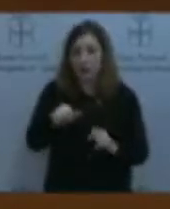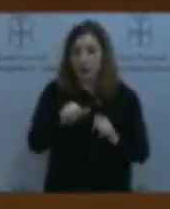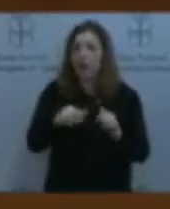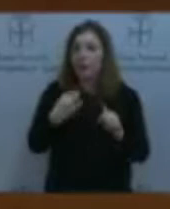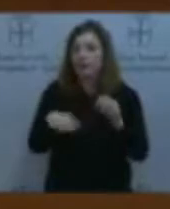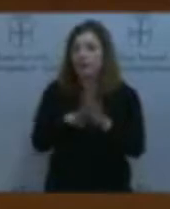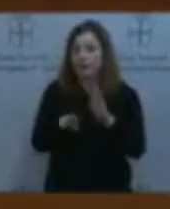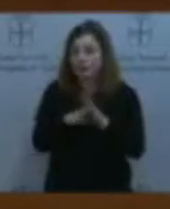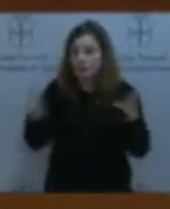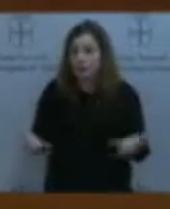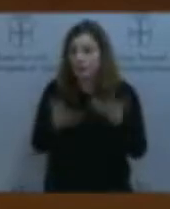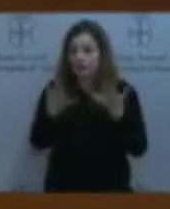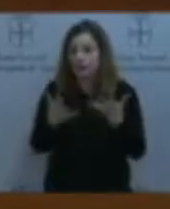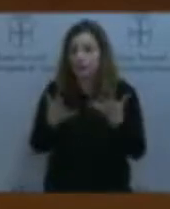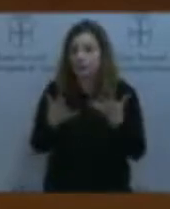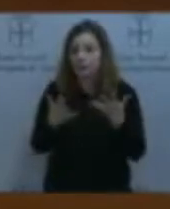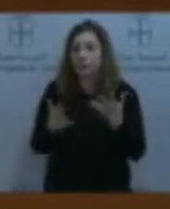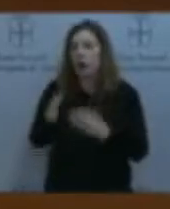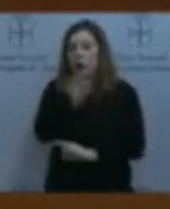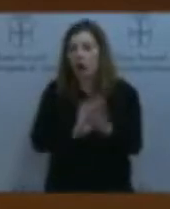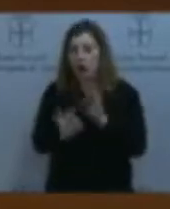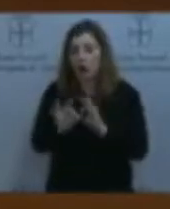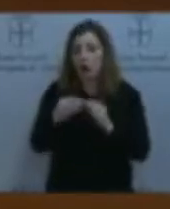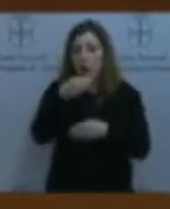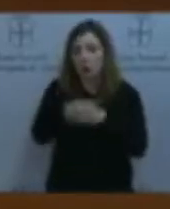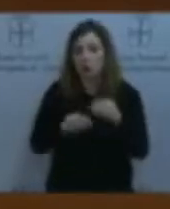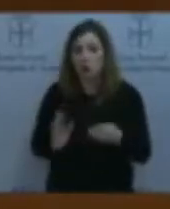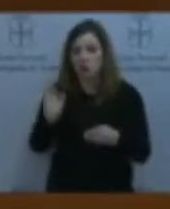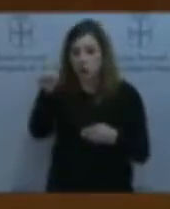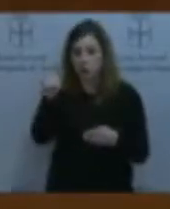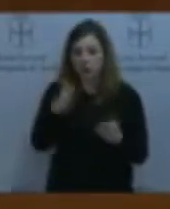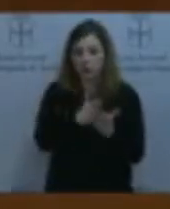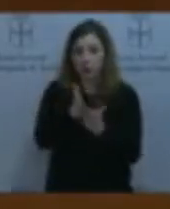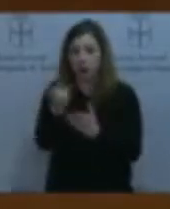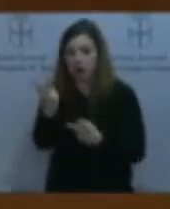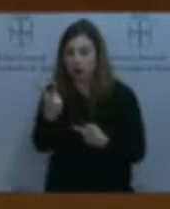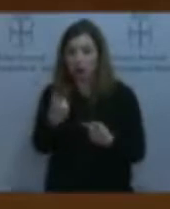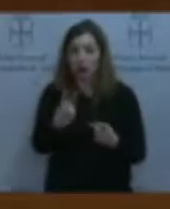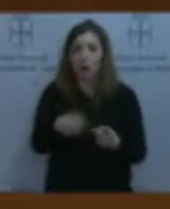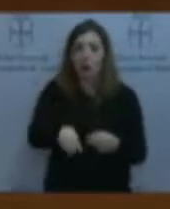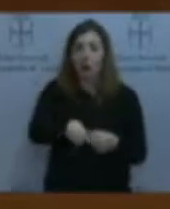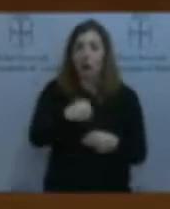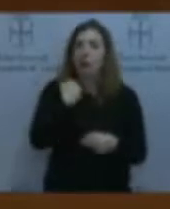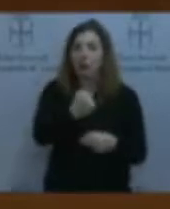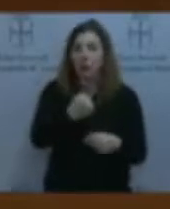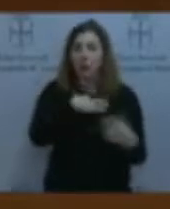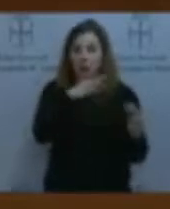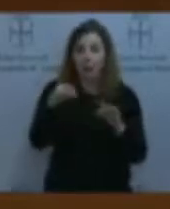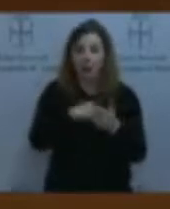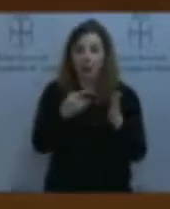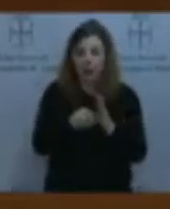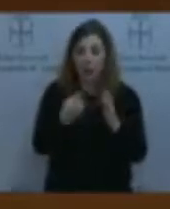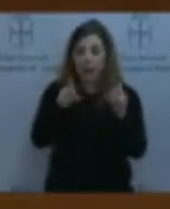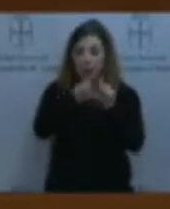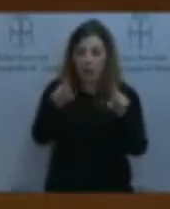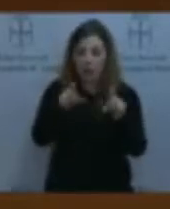monte por dos vías distintas, apoyando la redacción de documentos técnicos que realizan los privados y las entidades locales dentro de las líneas de ayuda